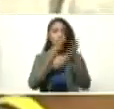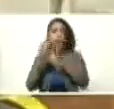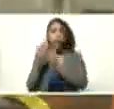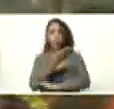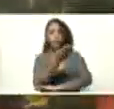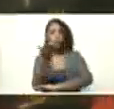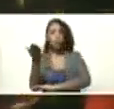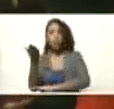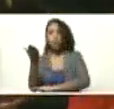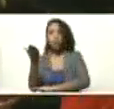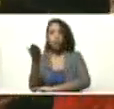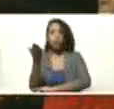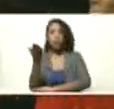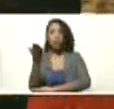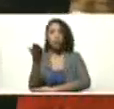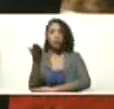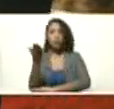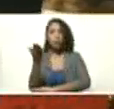ustedes